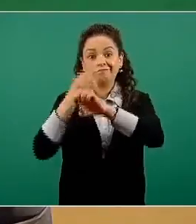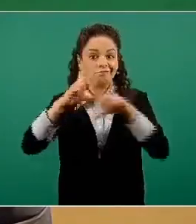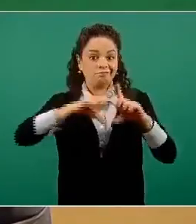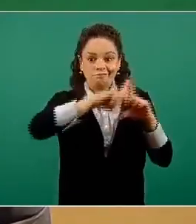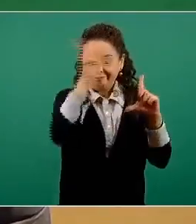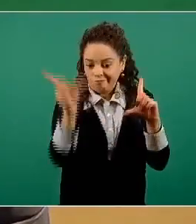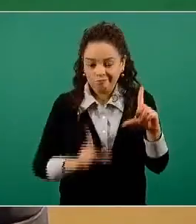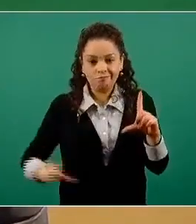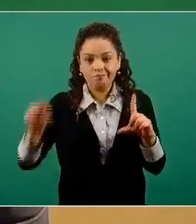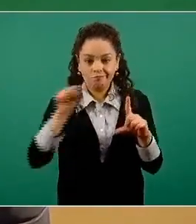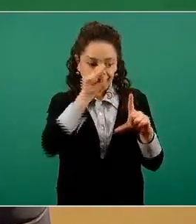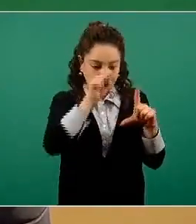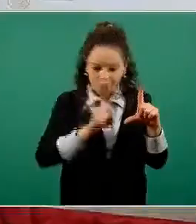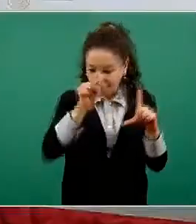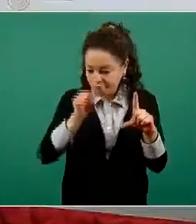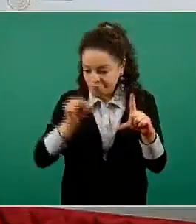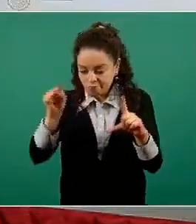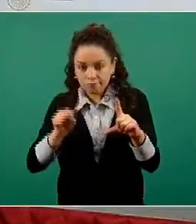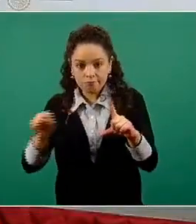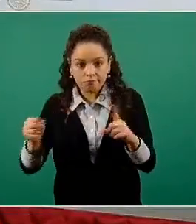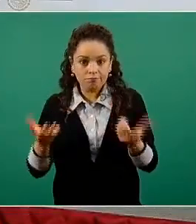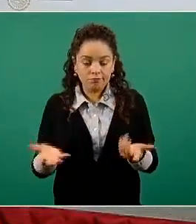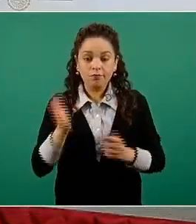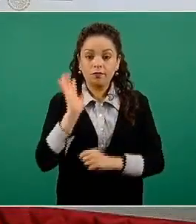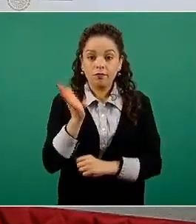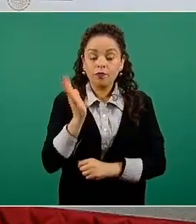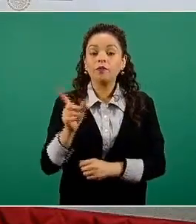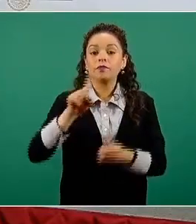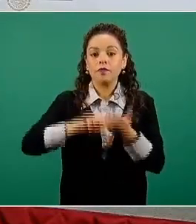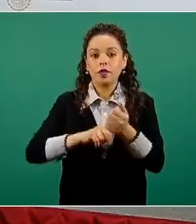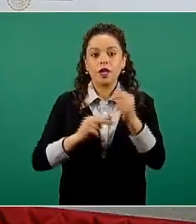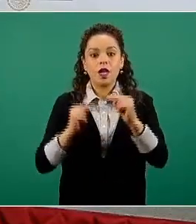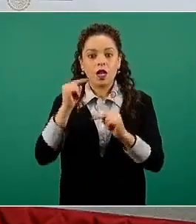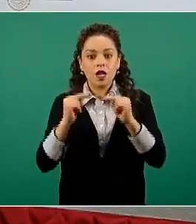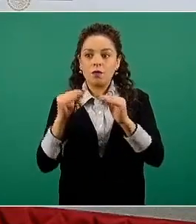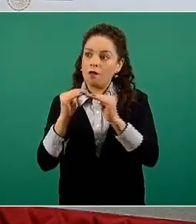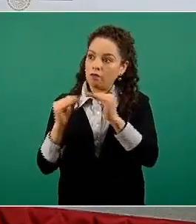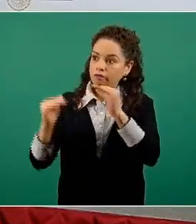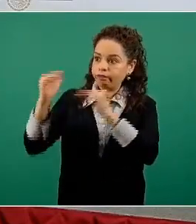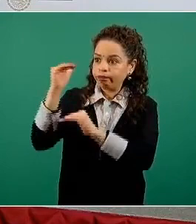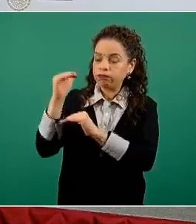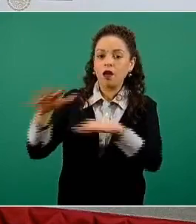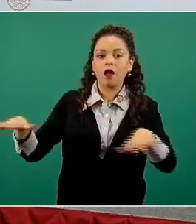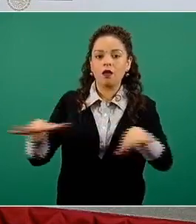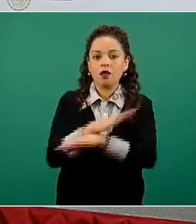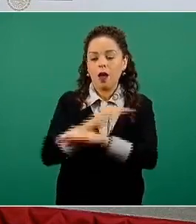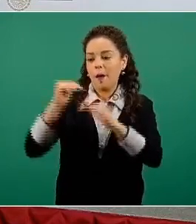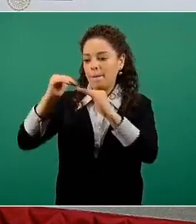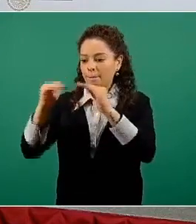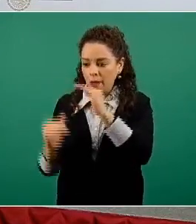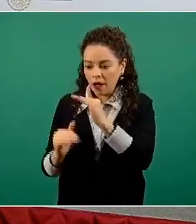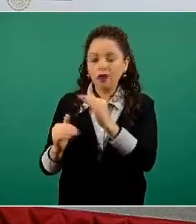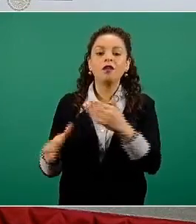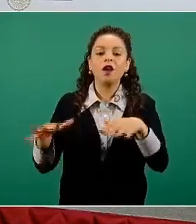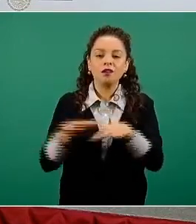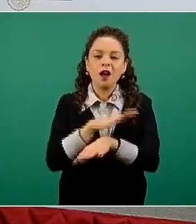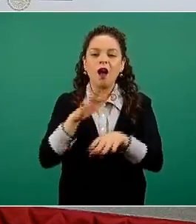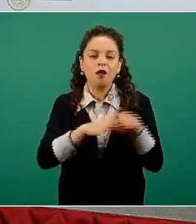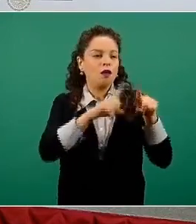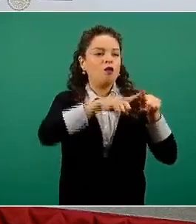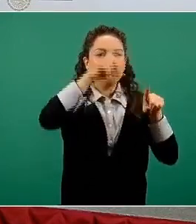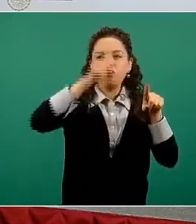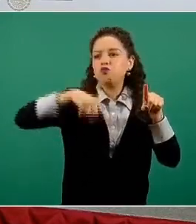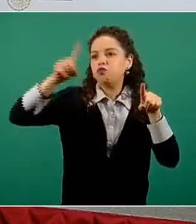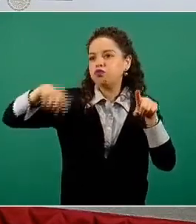las que han cursado de un nivel mayor a un nivel menor y se han estado moviendo. Pero si esto